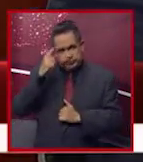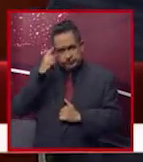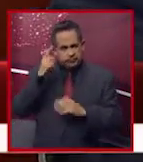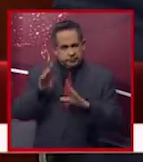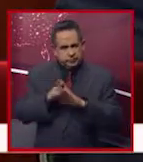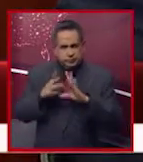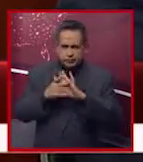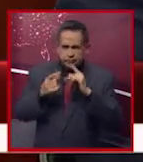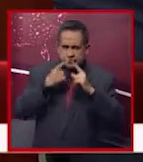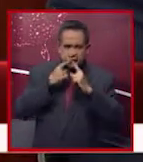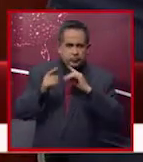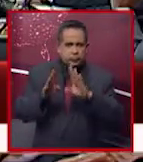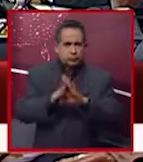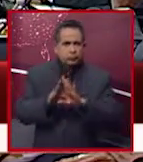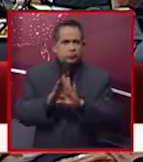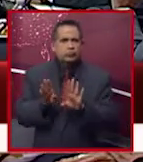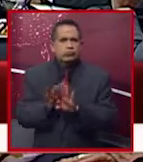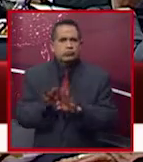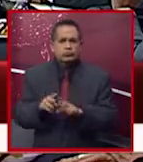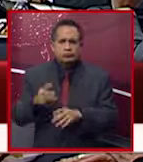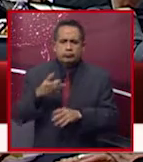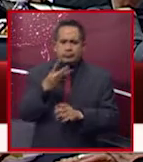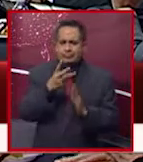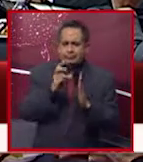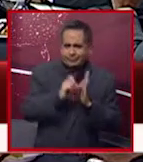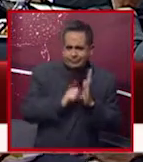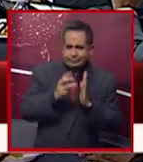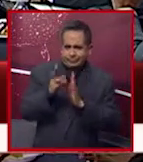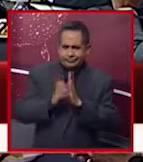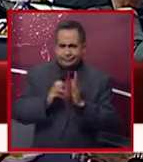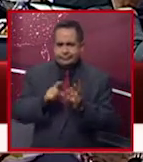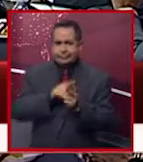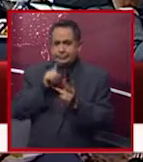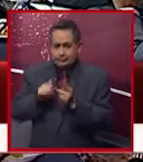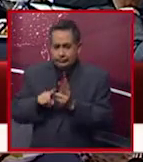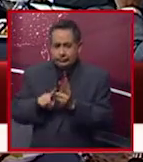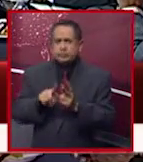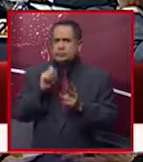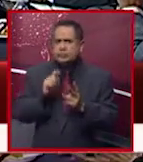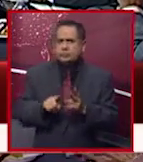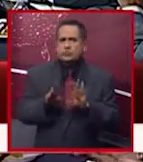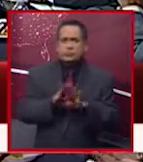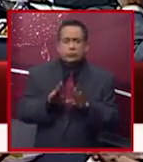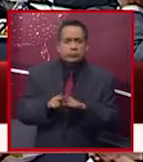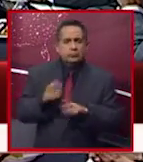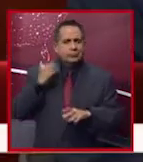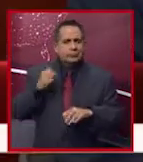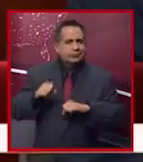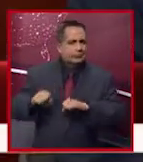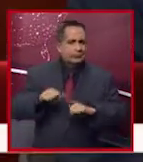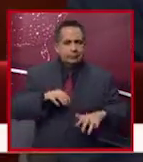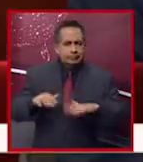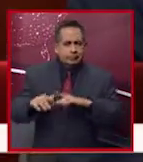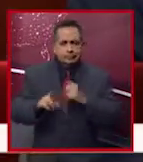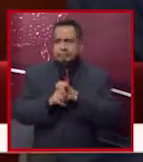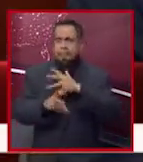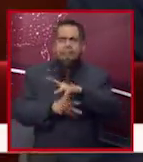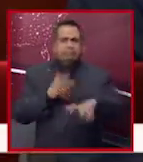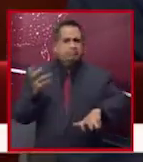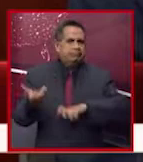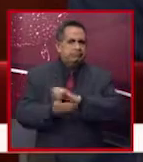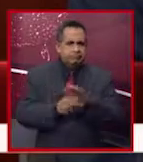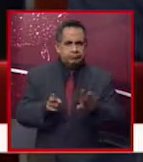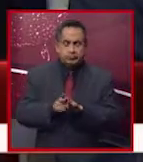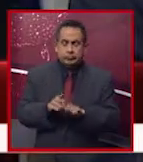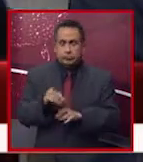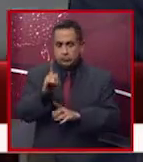combinación de una marcada debilidad presentada en el tercer trimestre, asociada a los efectos de los sismos que afectaron la producción del país, y